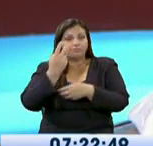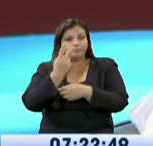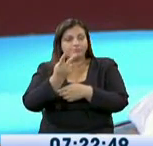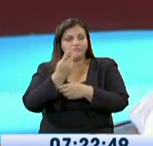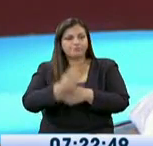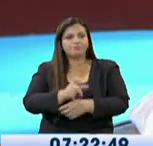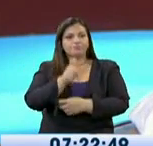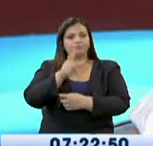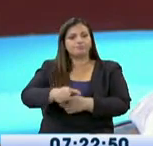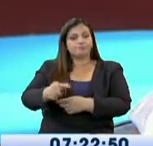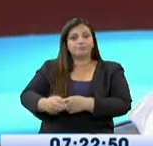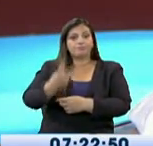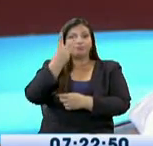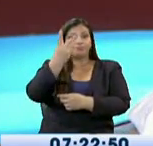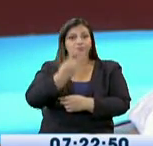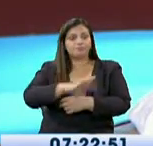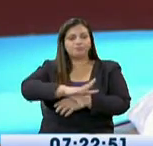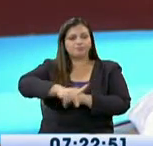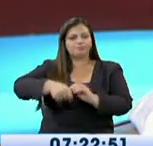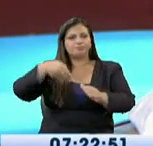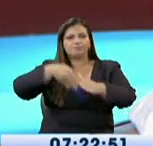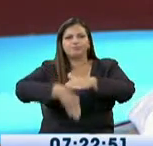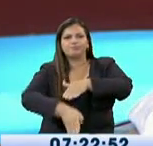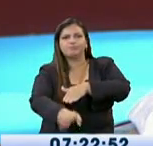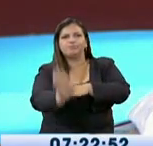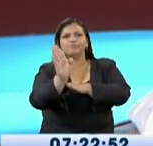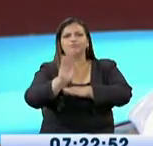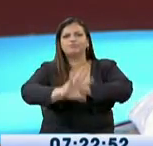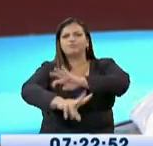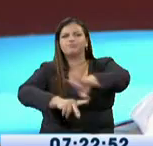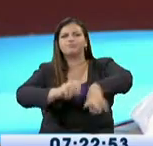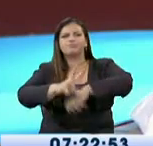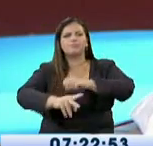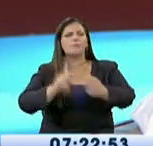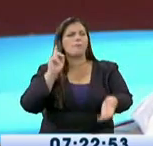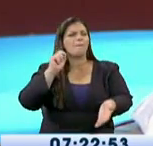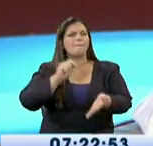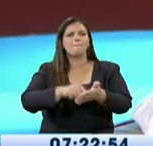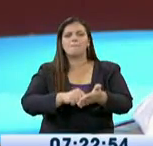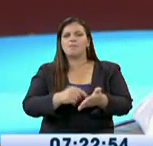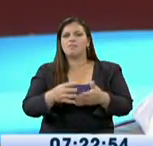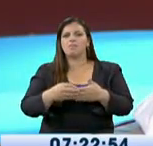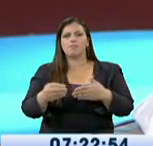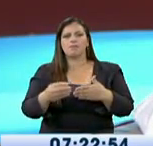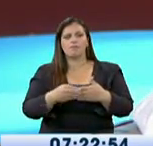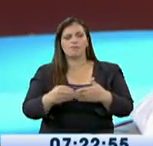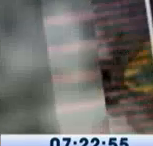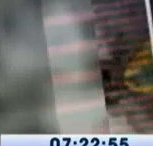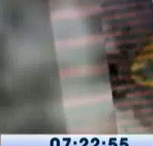en el sector del Paraíso de la Flor, esto al norte de la ciudad.